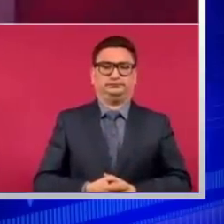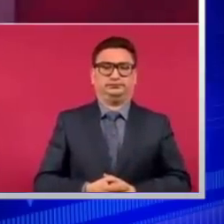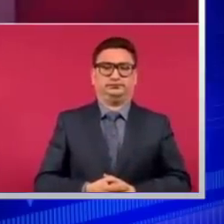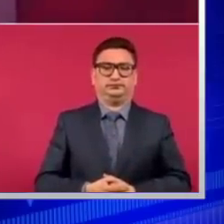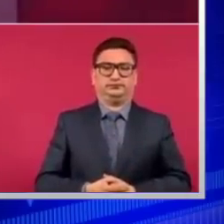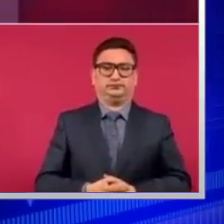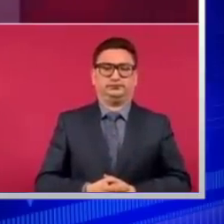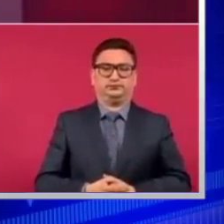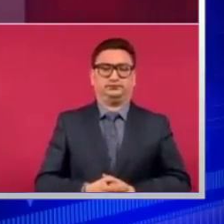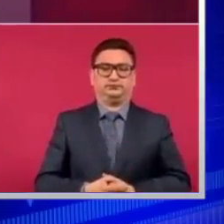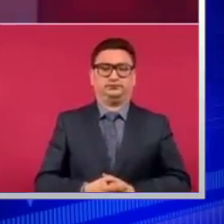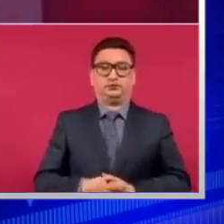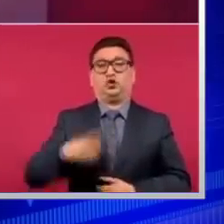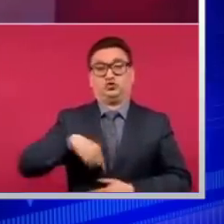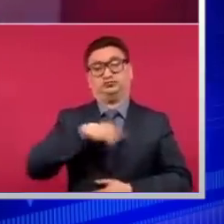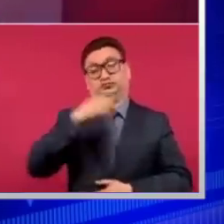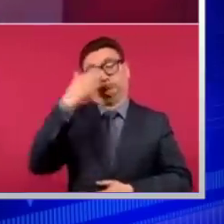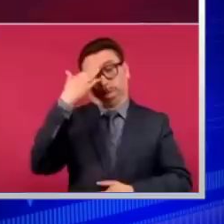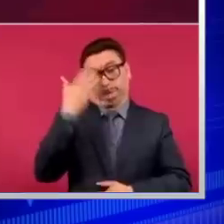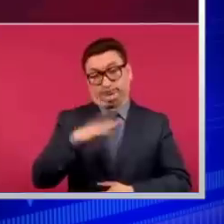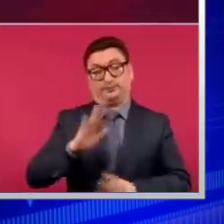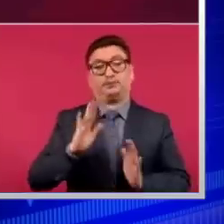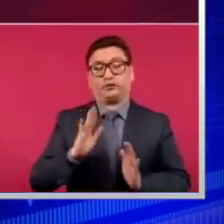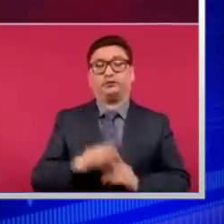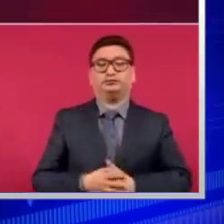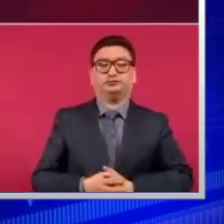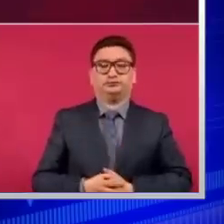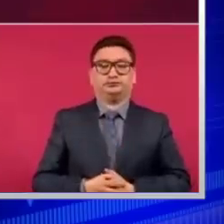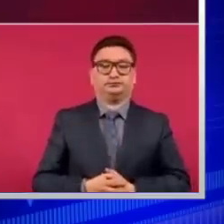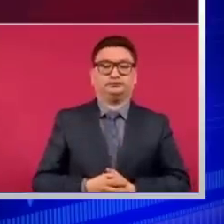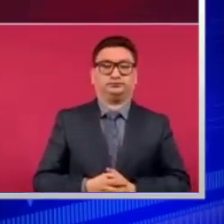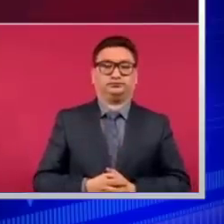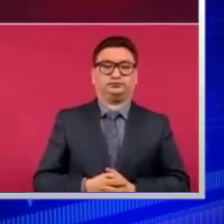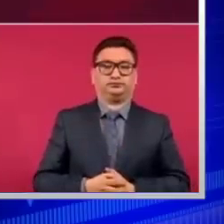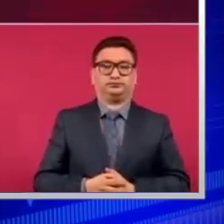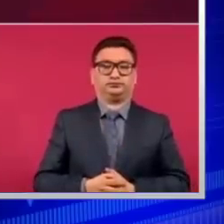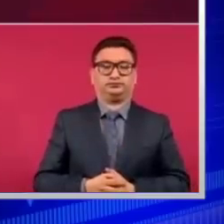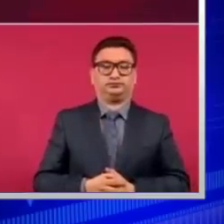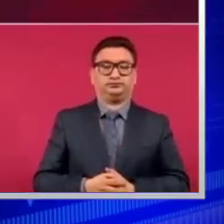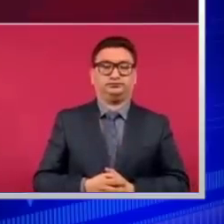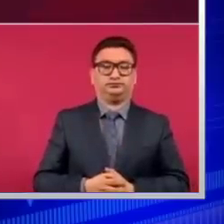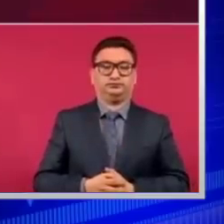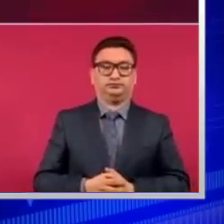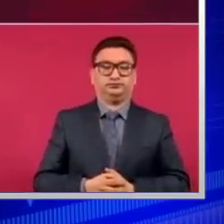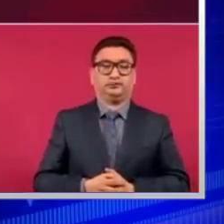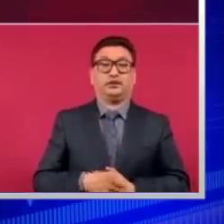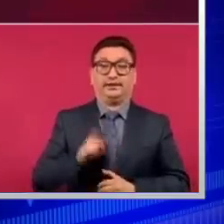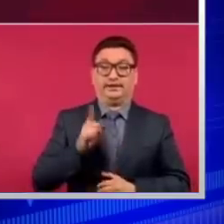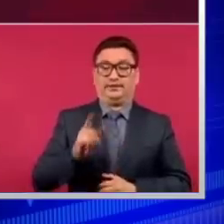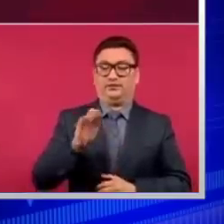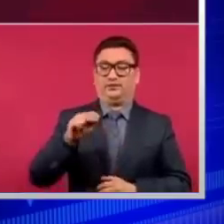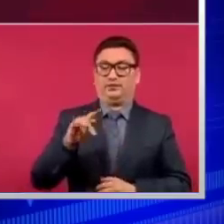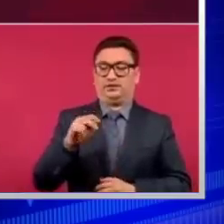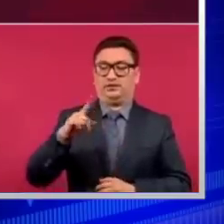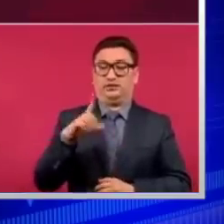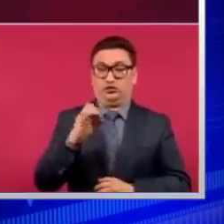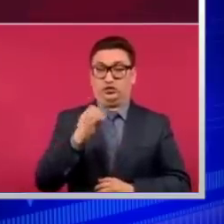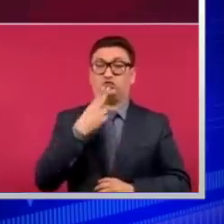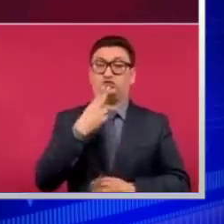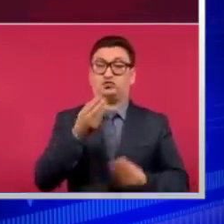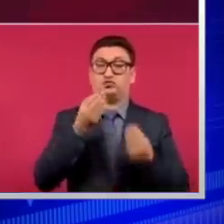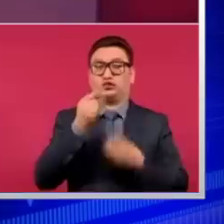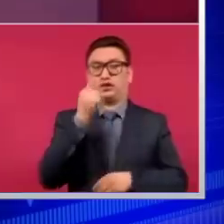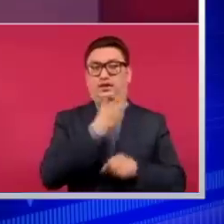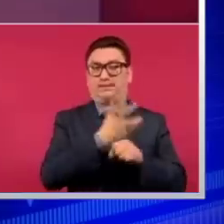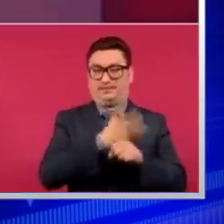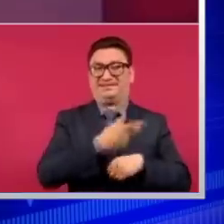Lo que se sabe es que se utiliza y causa mucho daño en Estados Unidos.